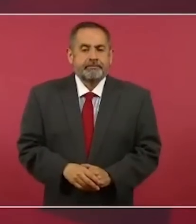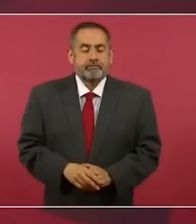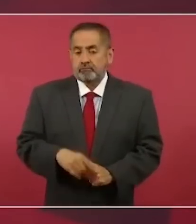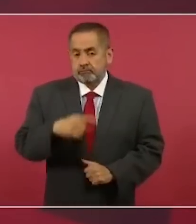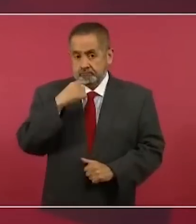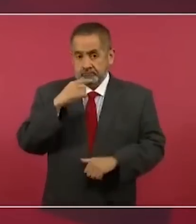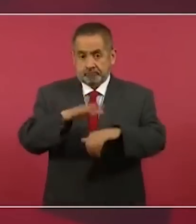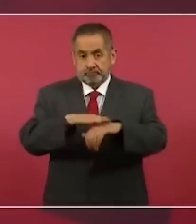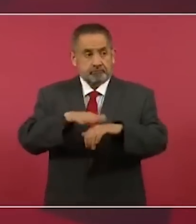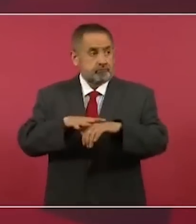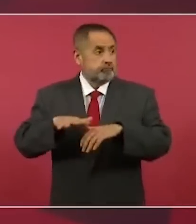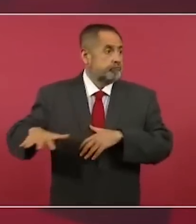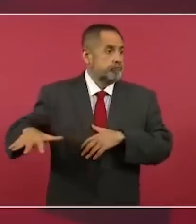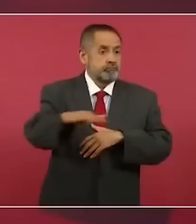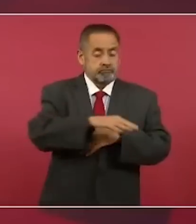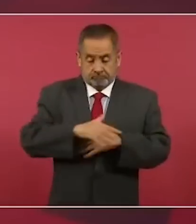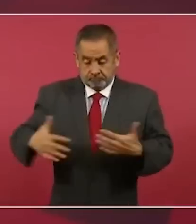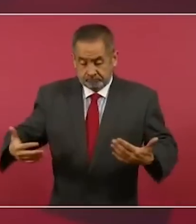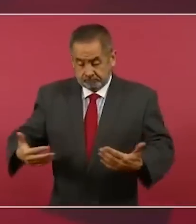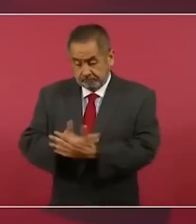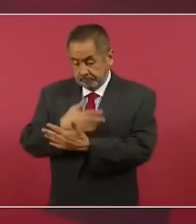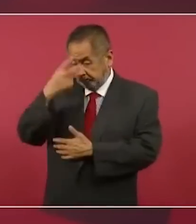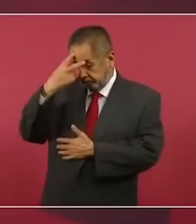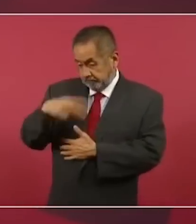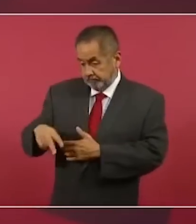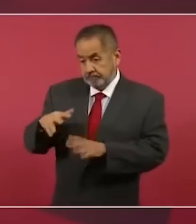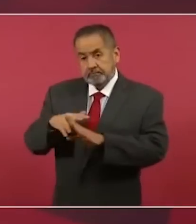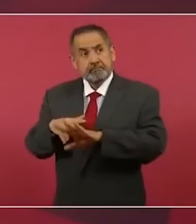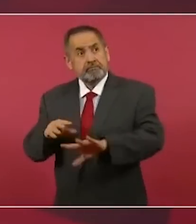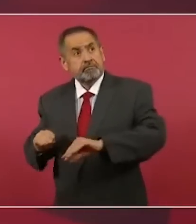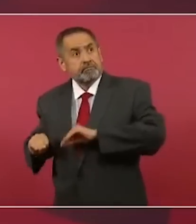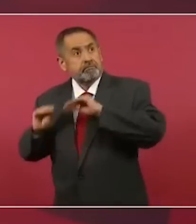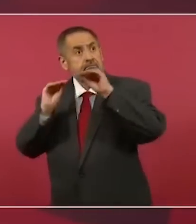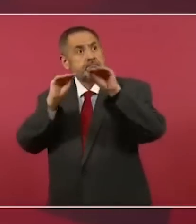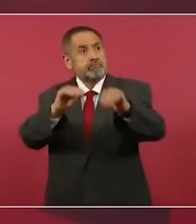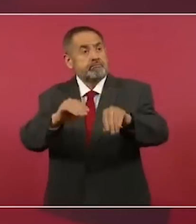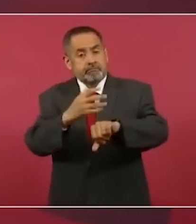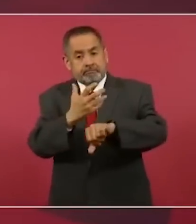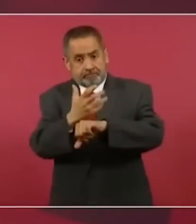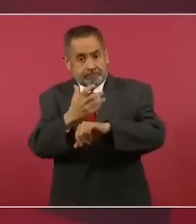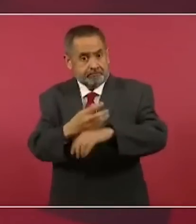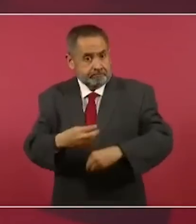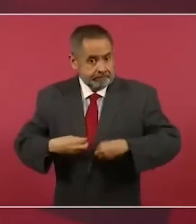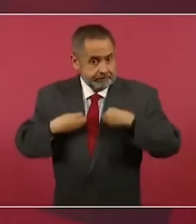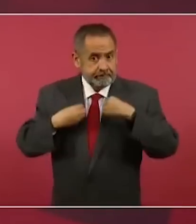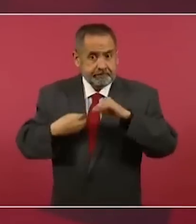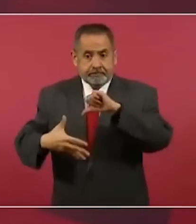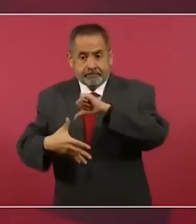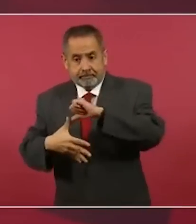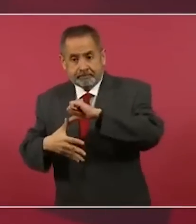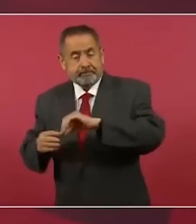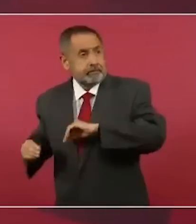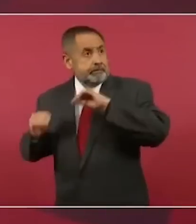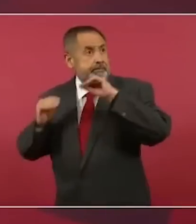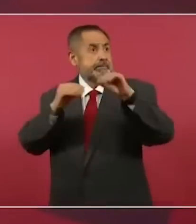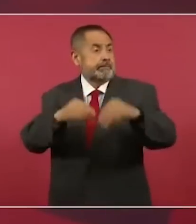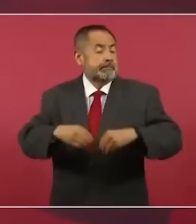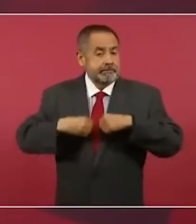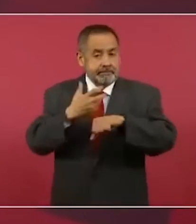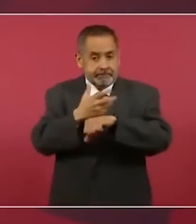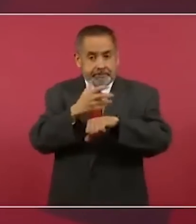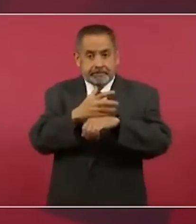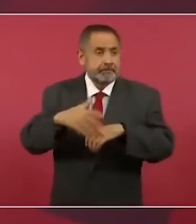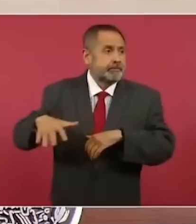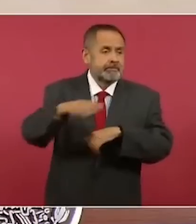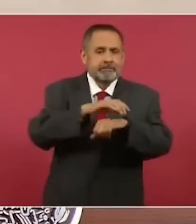decirle a nuestros paisanos, a los hispanos, a nuestros amigos estadounidenses,